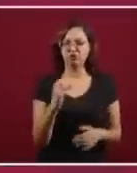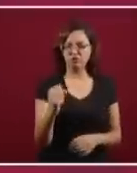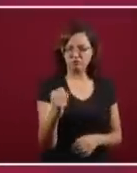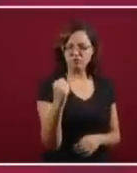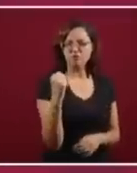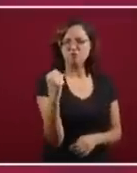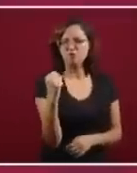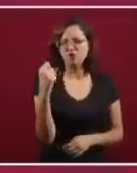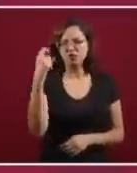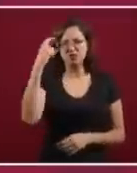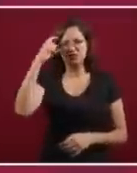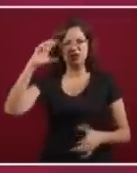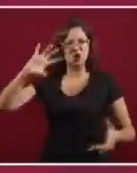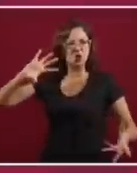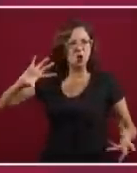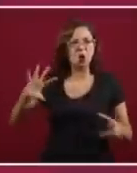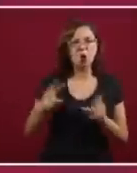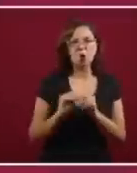estado